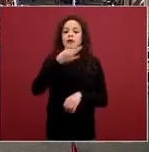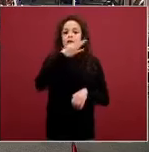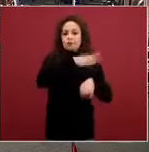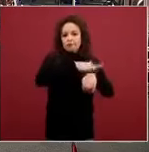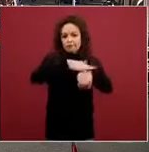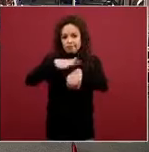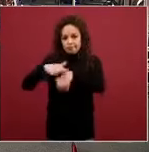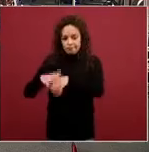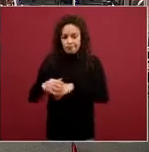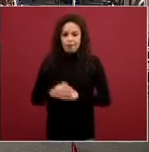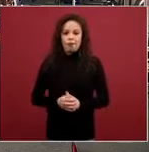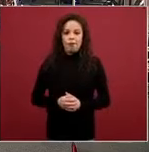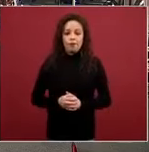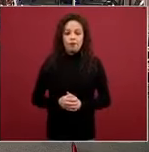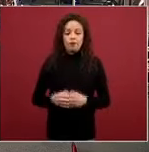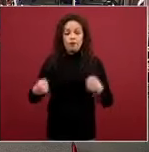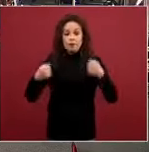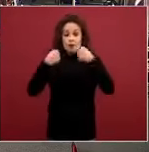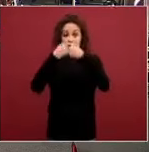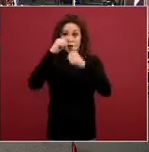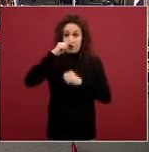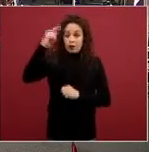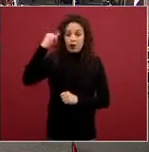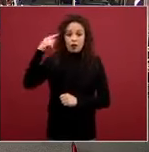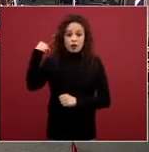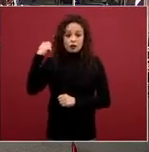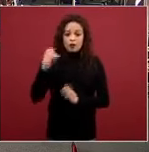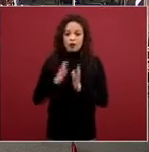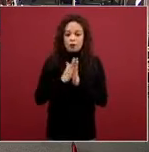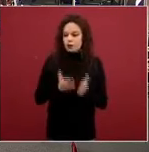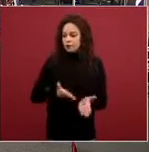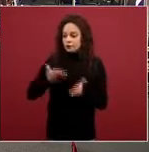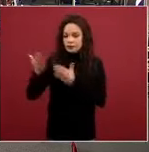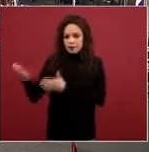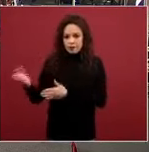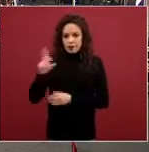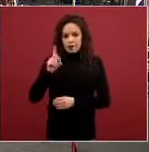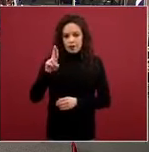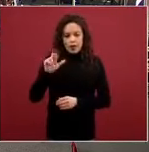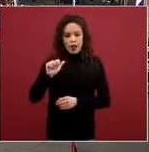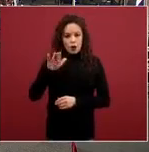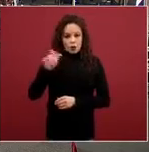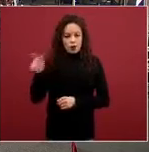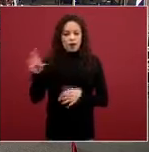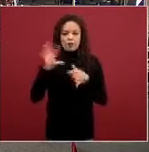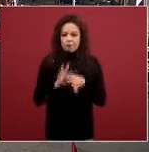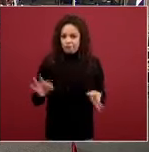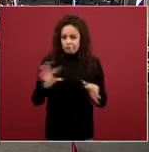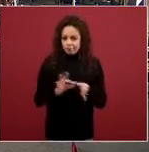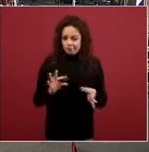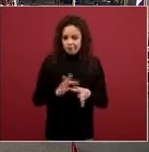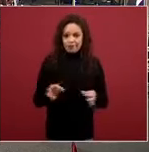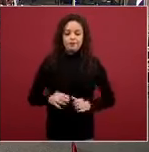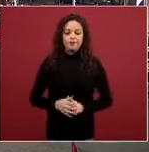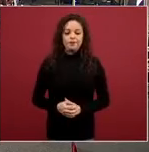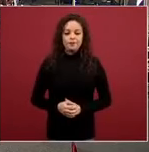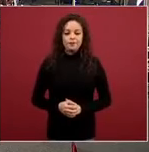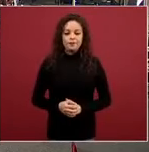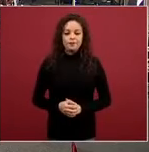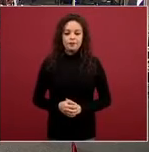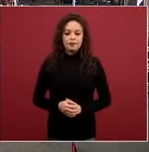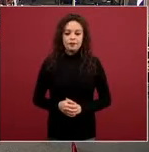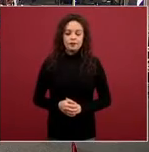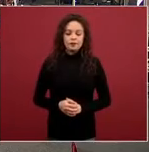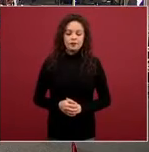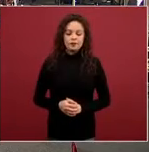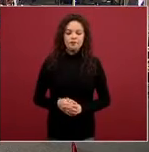Frontera Norte y Tabasco, le voy a pedir al doctor Alomía si nos comenta sobre Frontera Norte y Tabasco. Claro. De hecho, comentar que